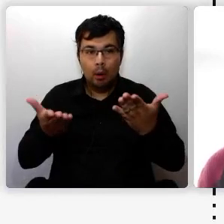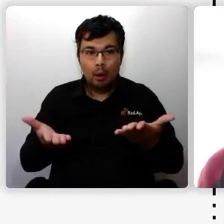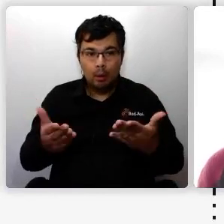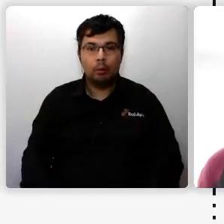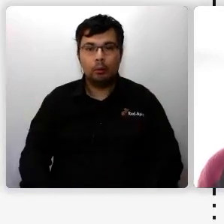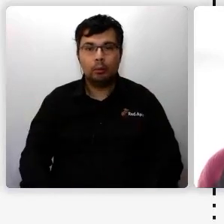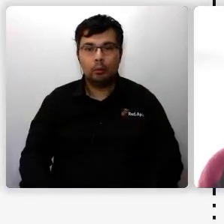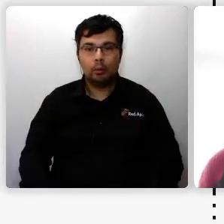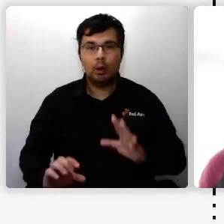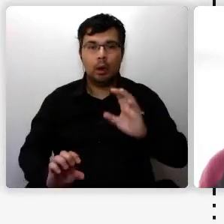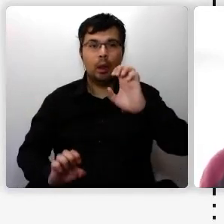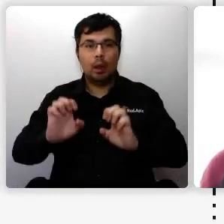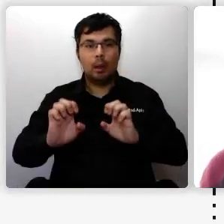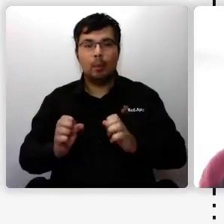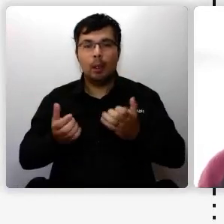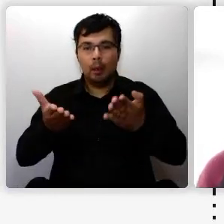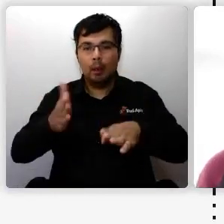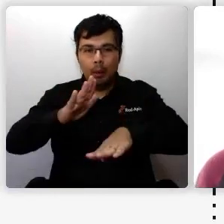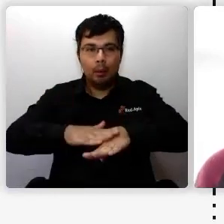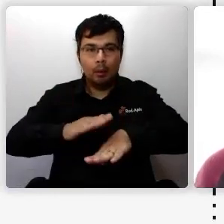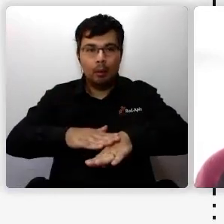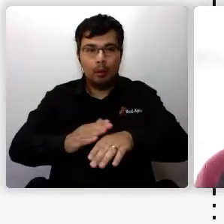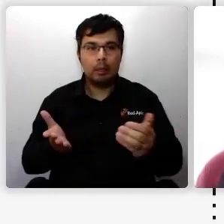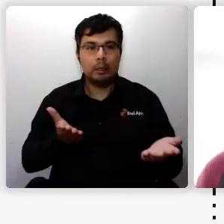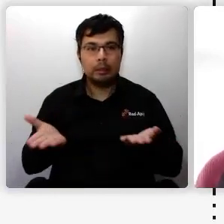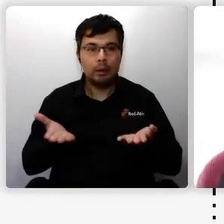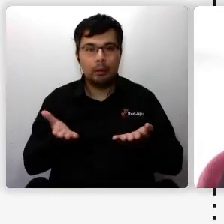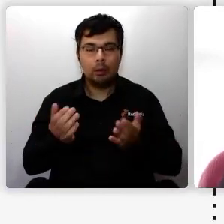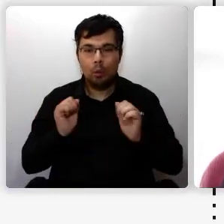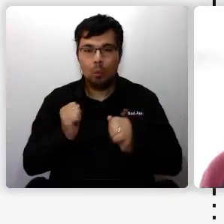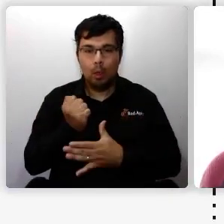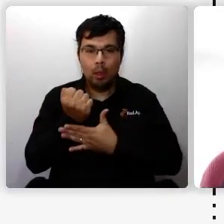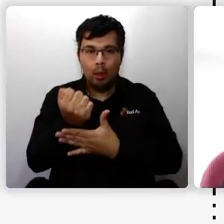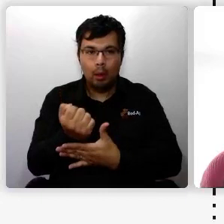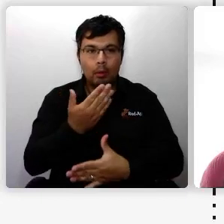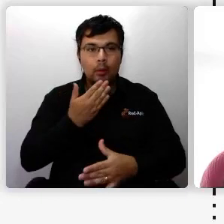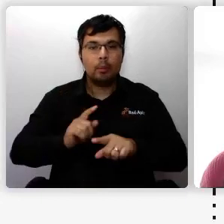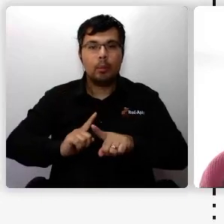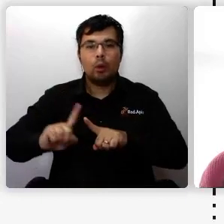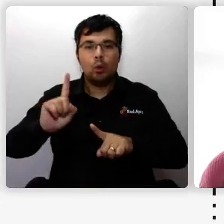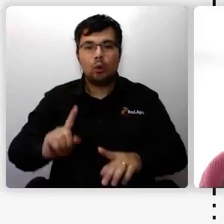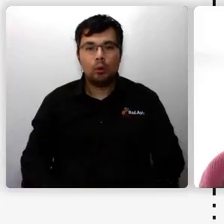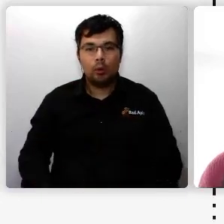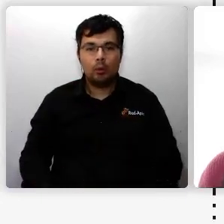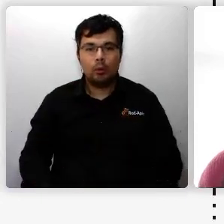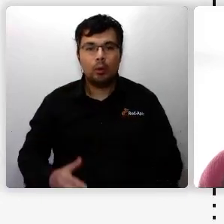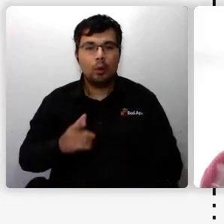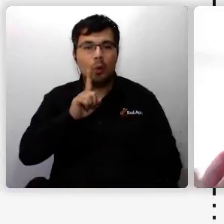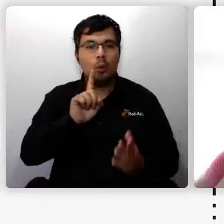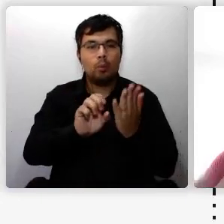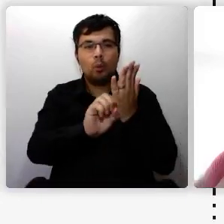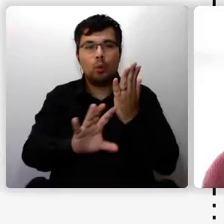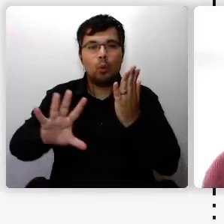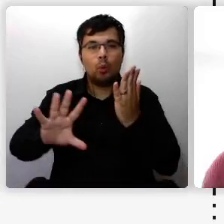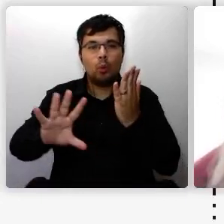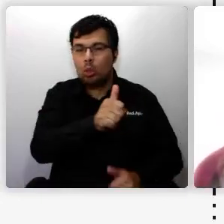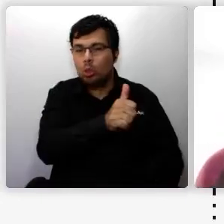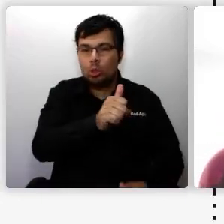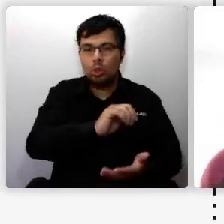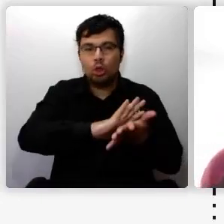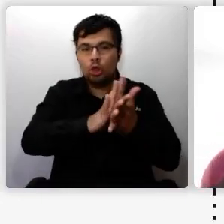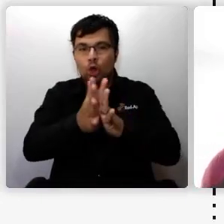empresas que prestan productos y servicios que les pueden ayudar. También tenemos una plataforma que se llama Todas Conectadas. Existe una plataforma que se llama